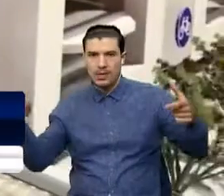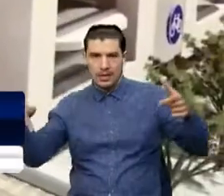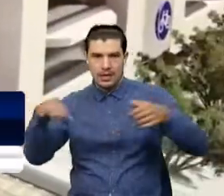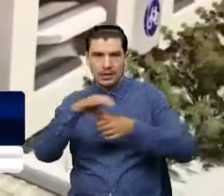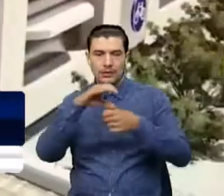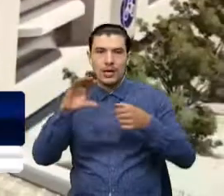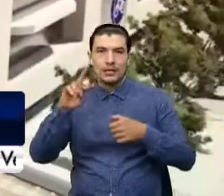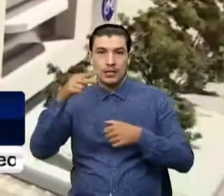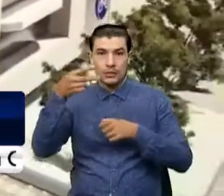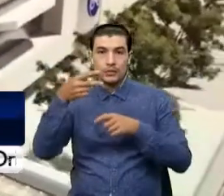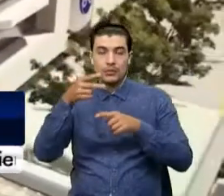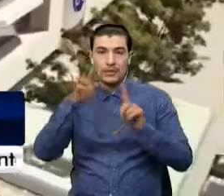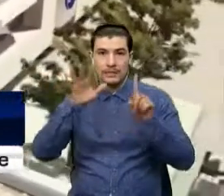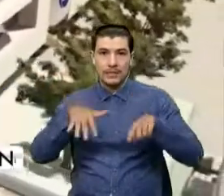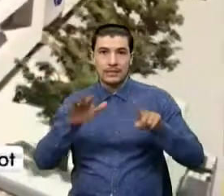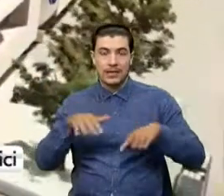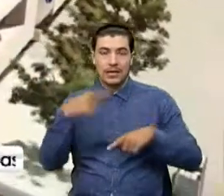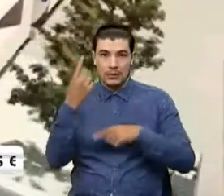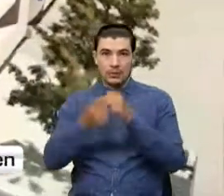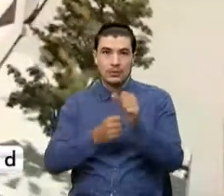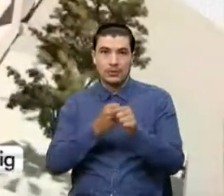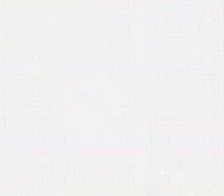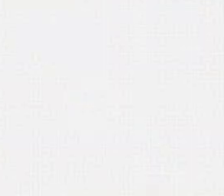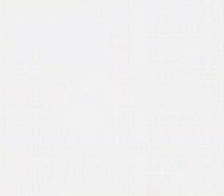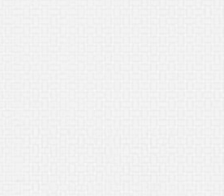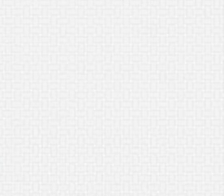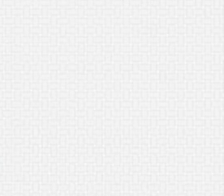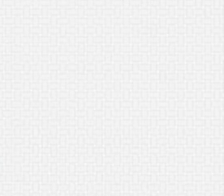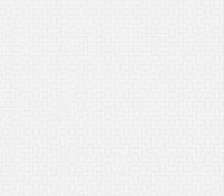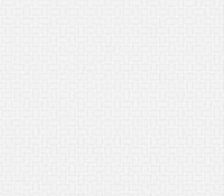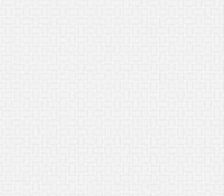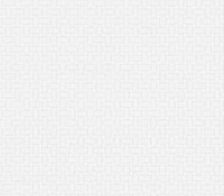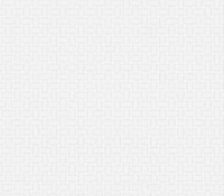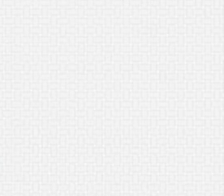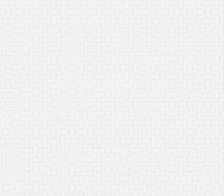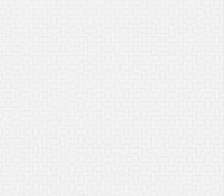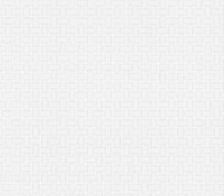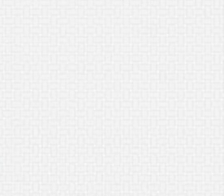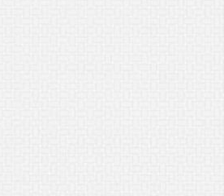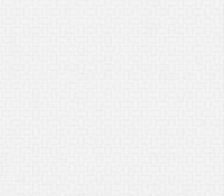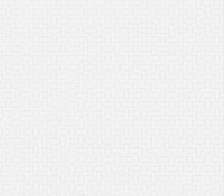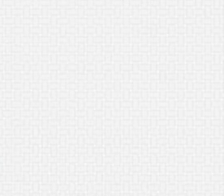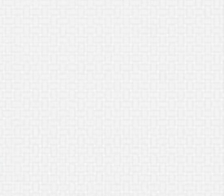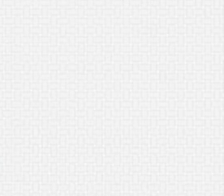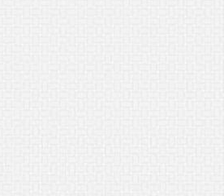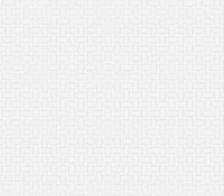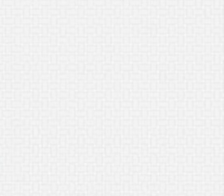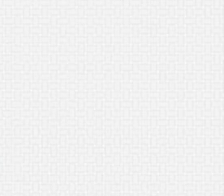semestre del 2018 iniciarán dichas operaciones. Canaltro.com